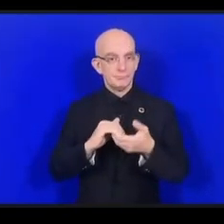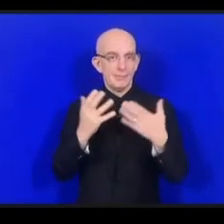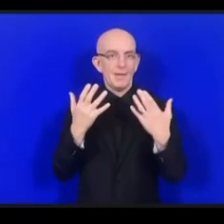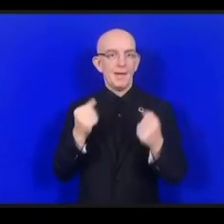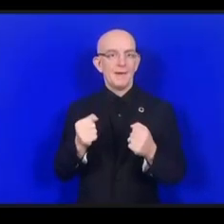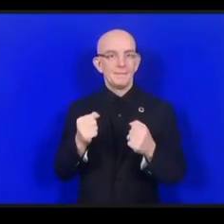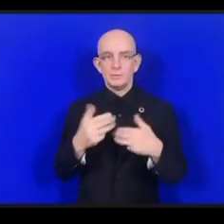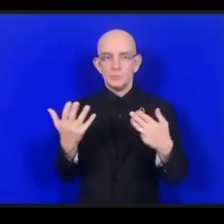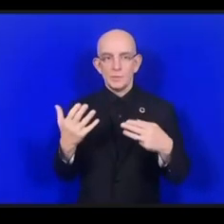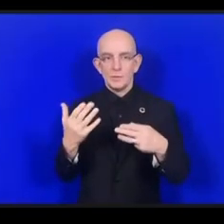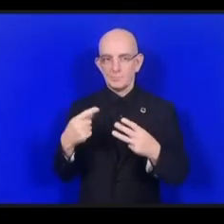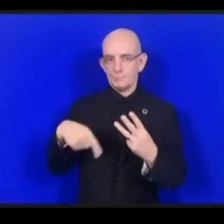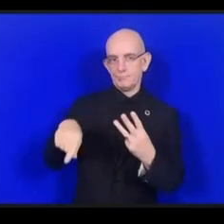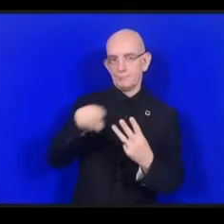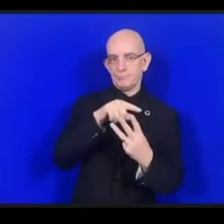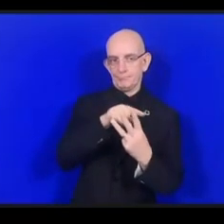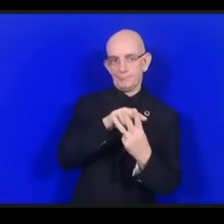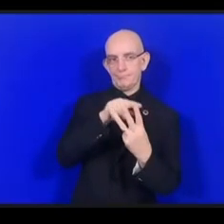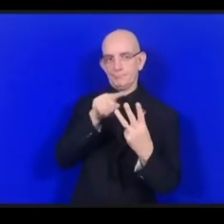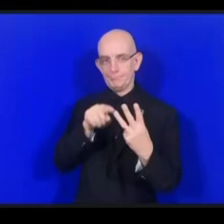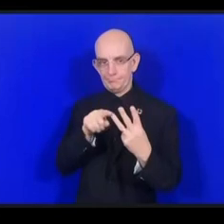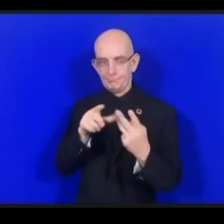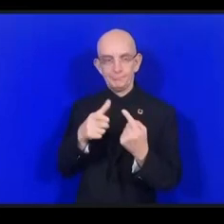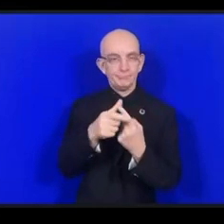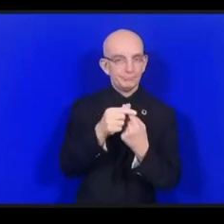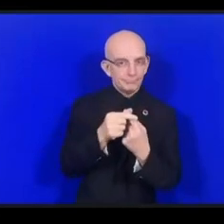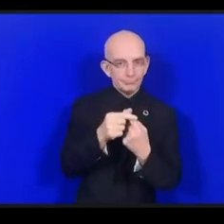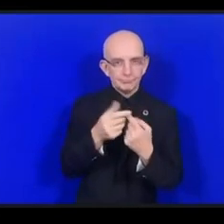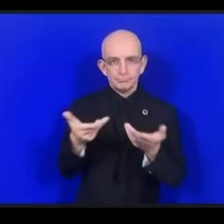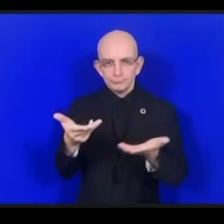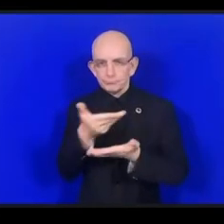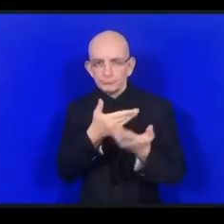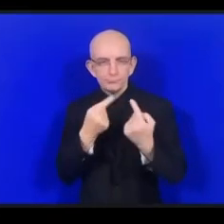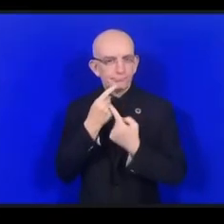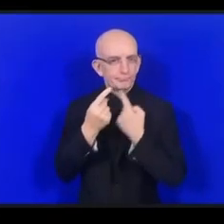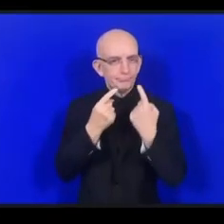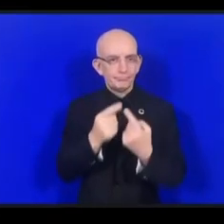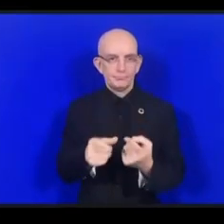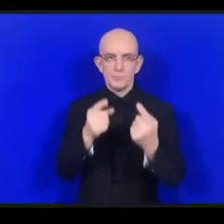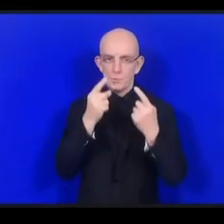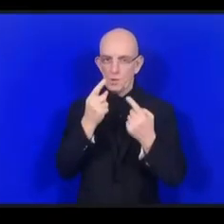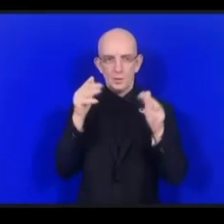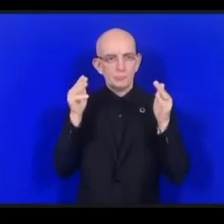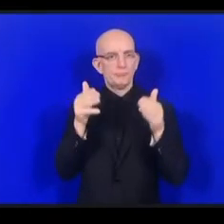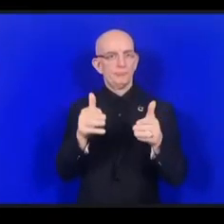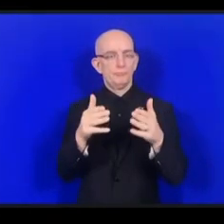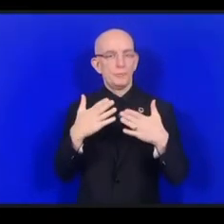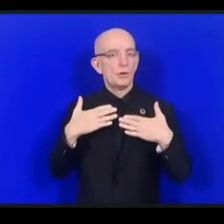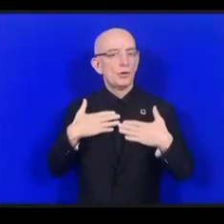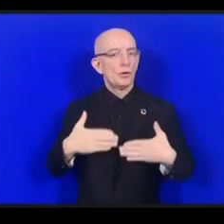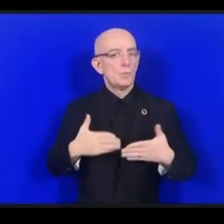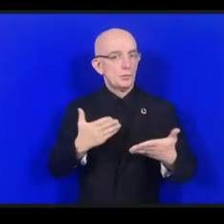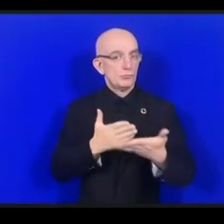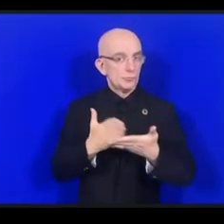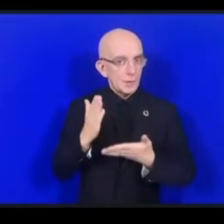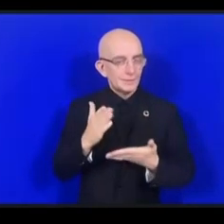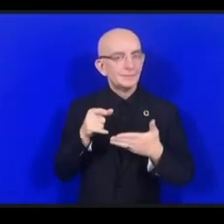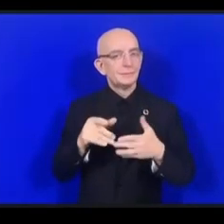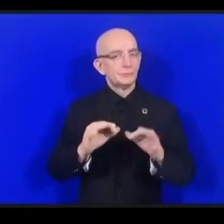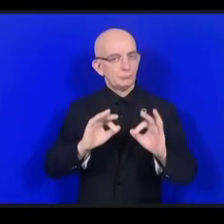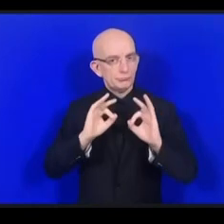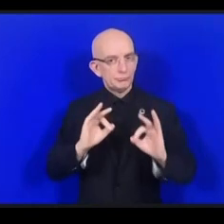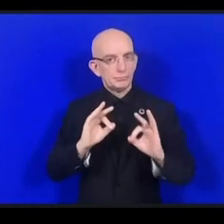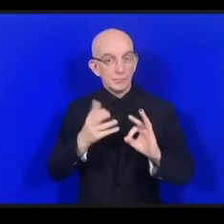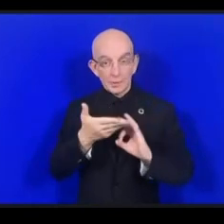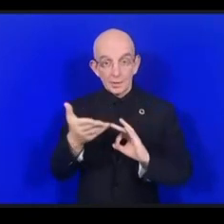forma cuestiones de Derechos Humanos intentando garantizar que las personas puedan disfrutar y ejercer sus derechos de propiedad propiedad también en